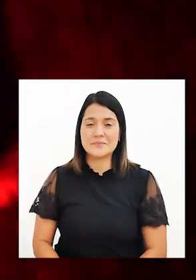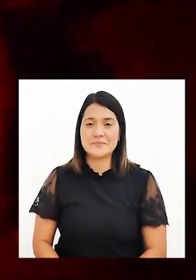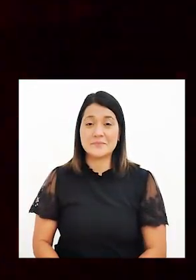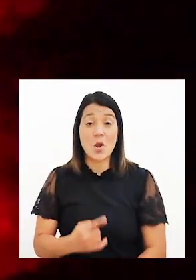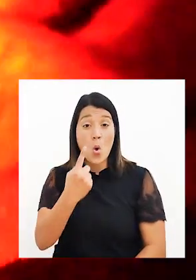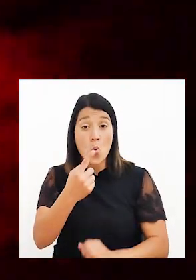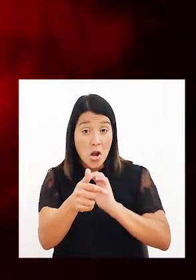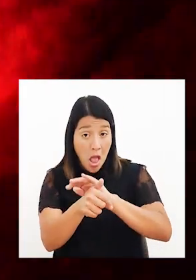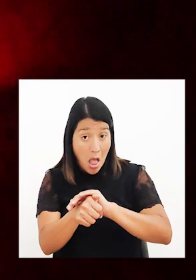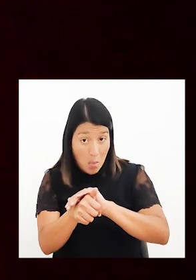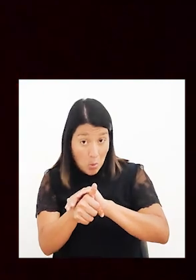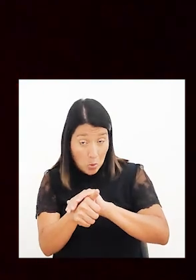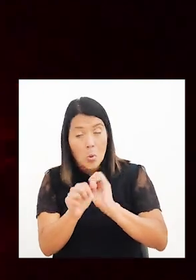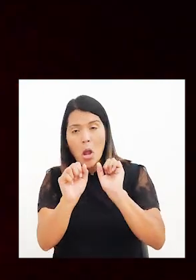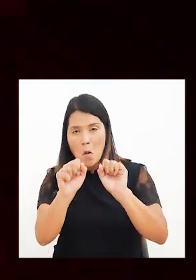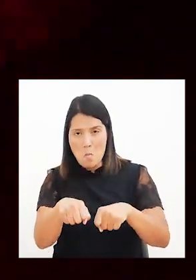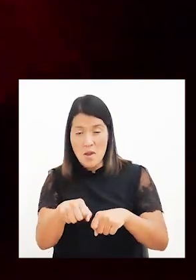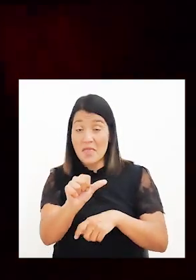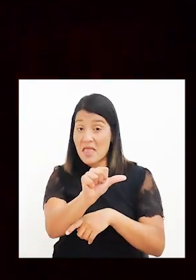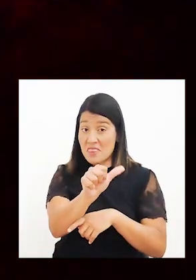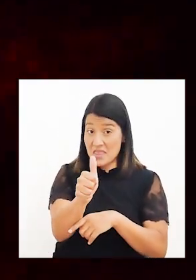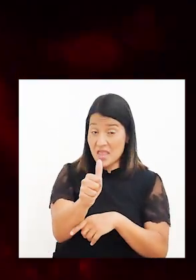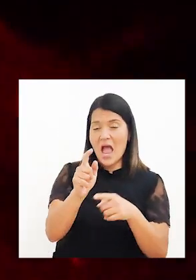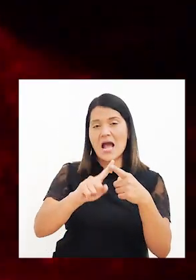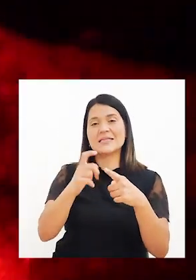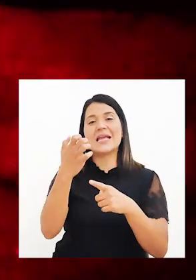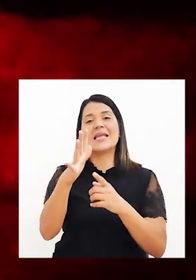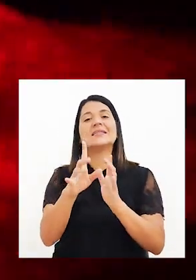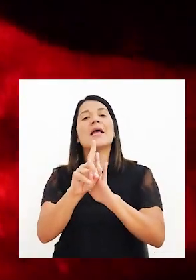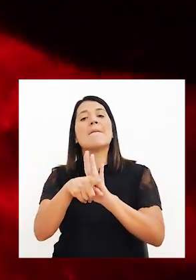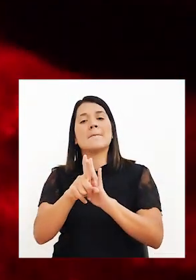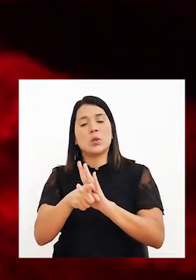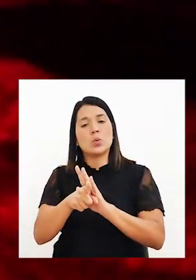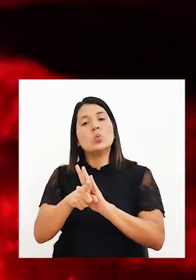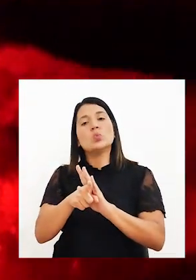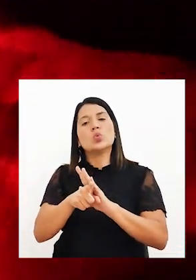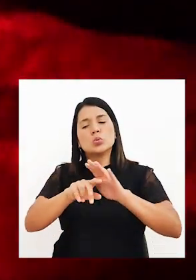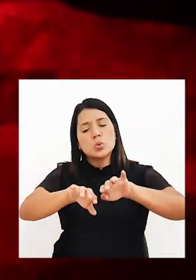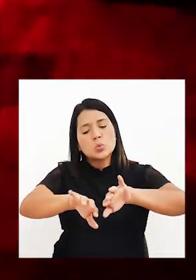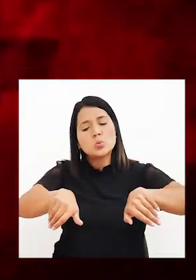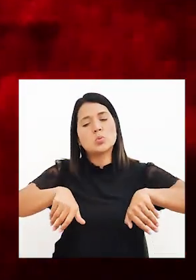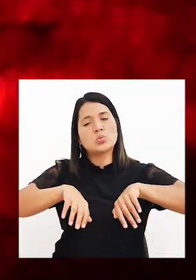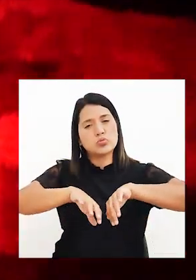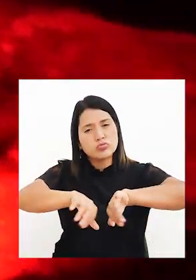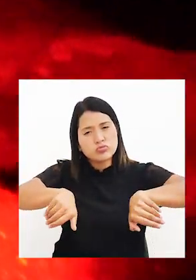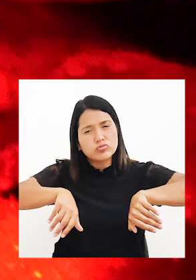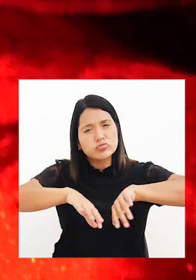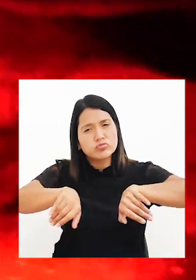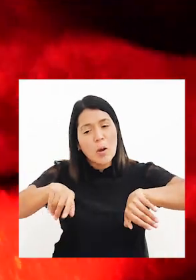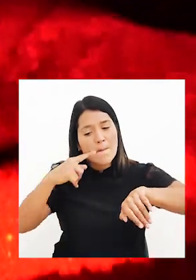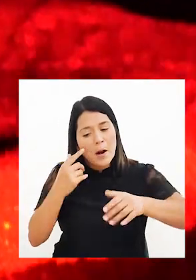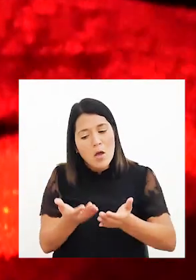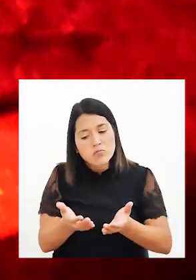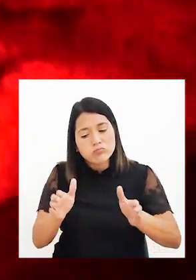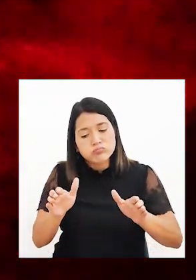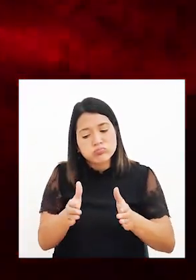Una tortuga puede durar entre 10 a 15 minutos excavando para su desove,